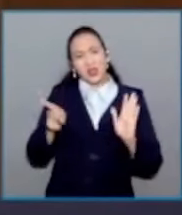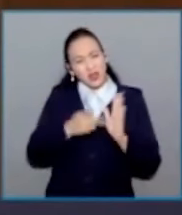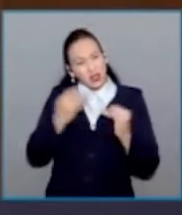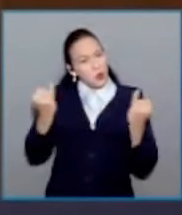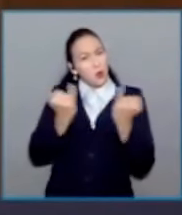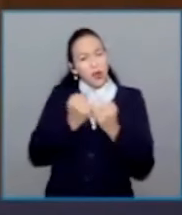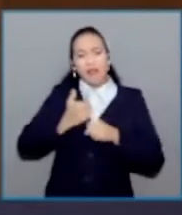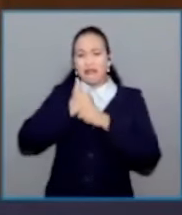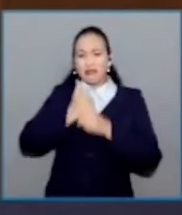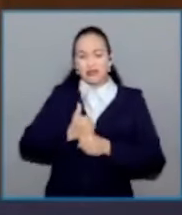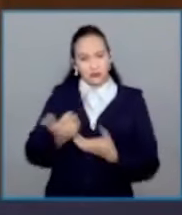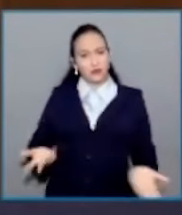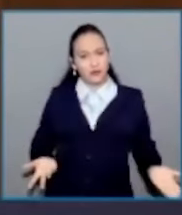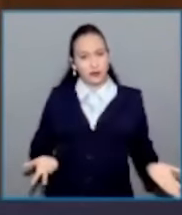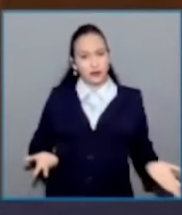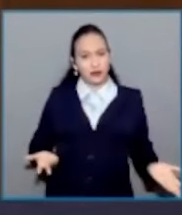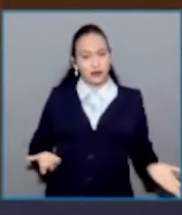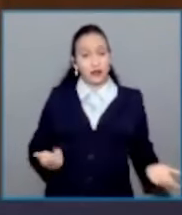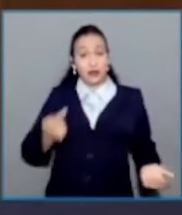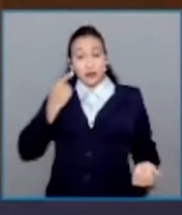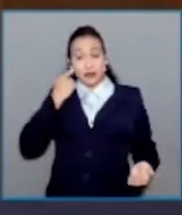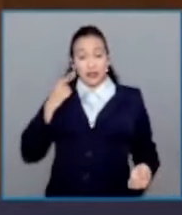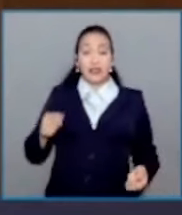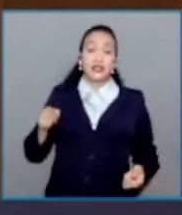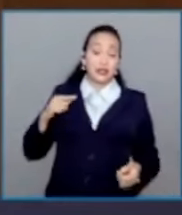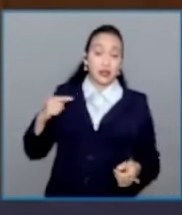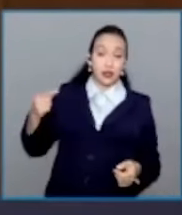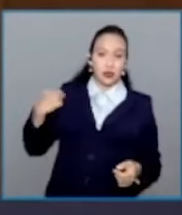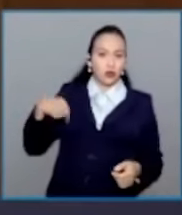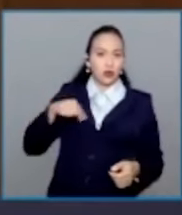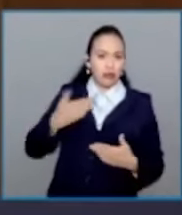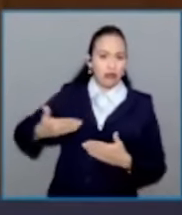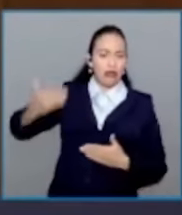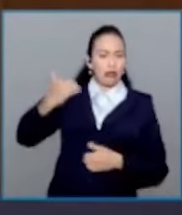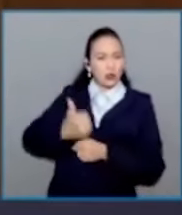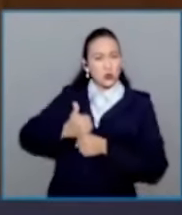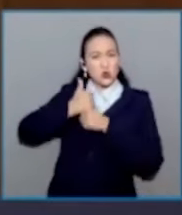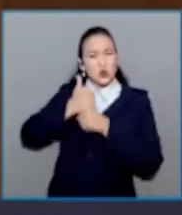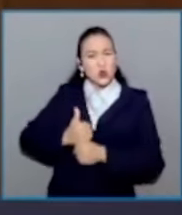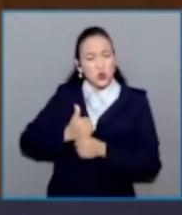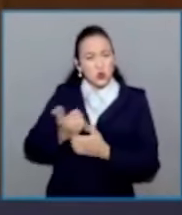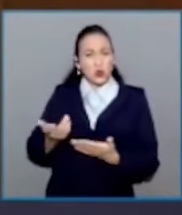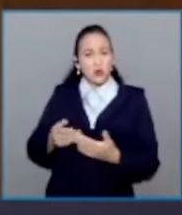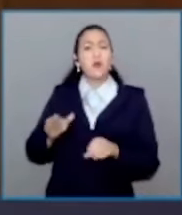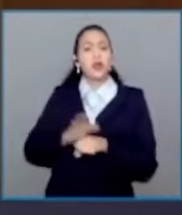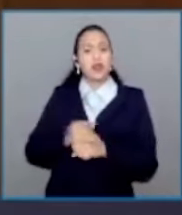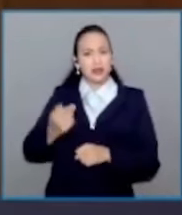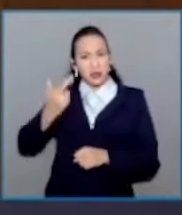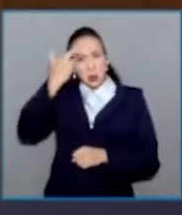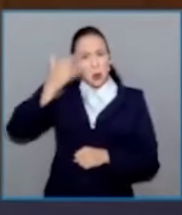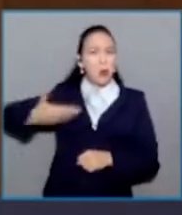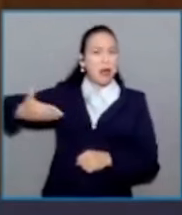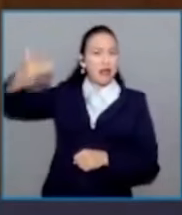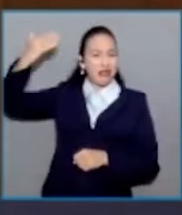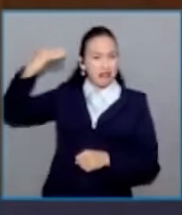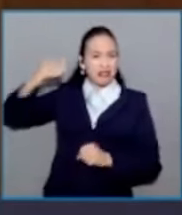ejército ahora que ya les permitieron esto con su reforma militar qué vergüenza en lo que se convirtió el país un